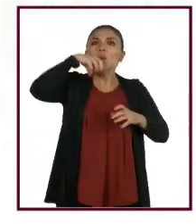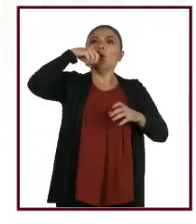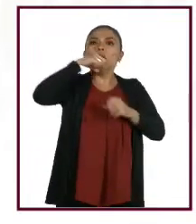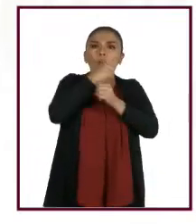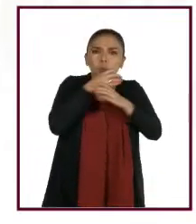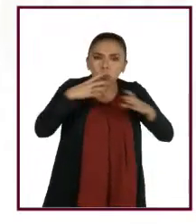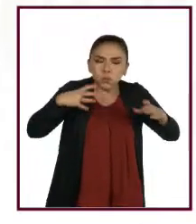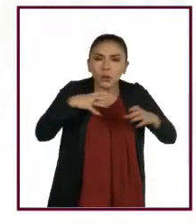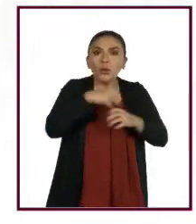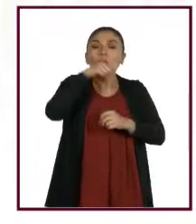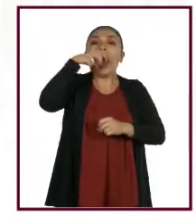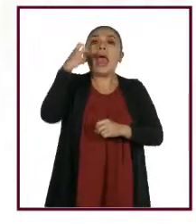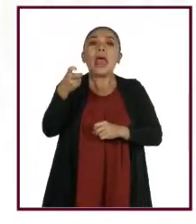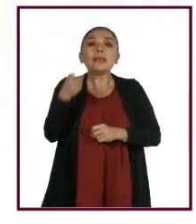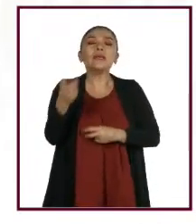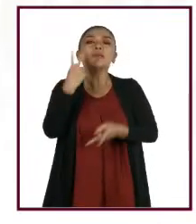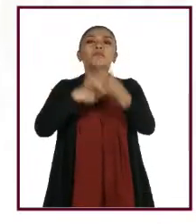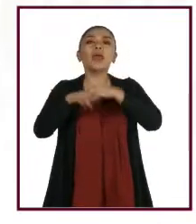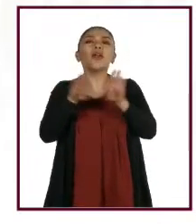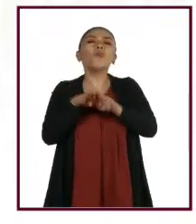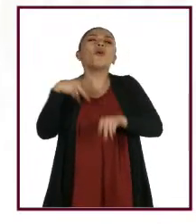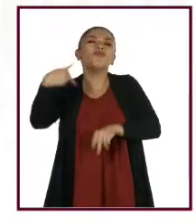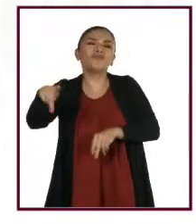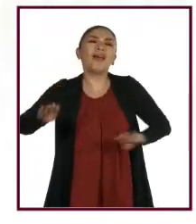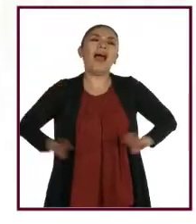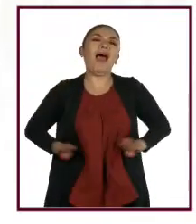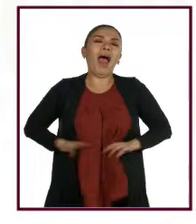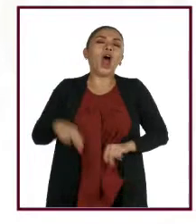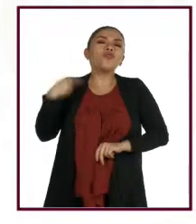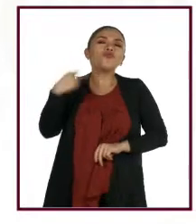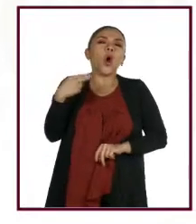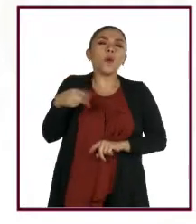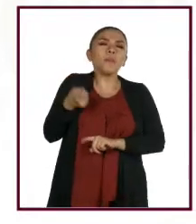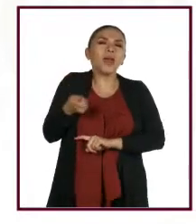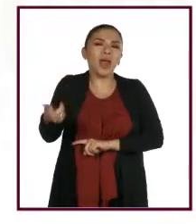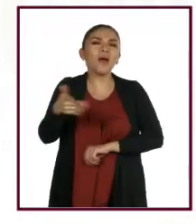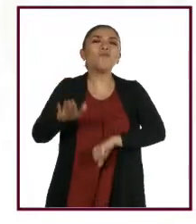a veces este tipo de nombres, justamente por